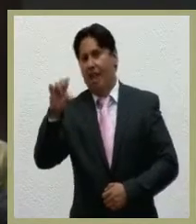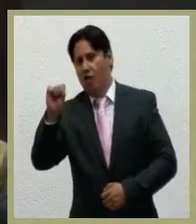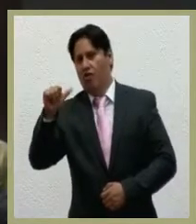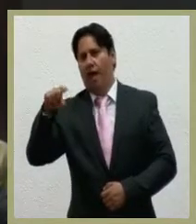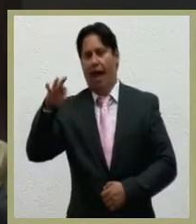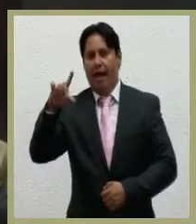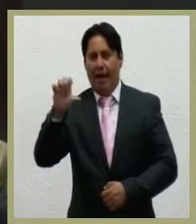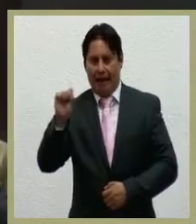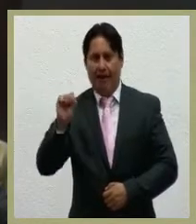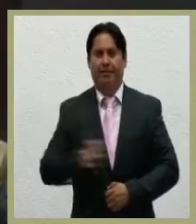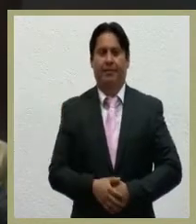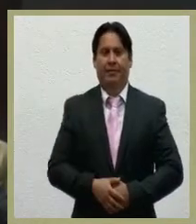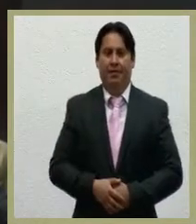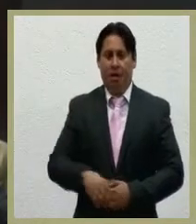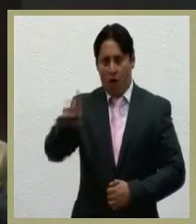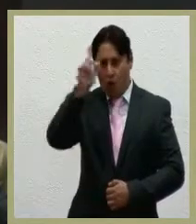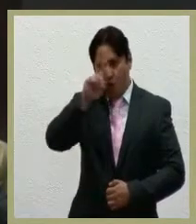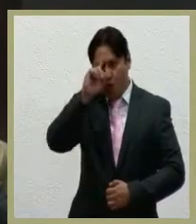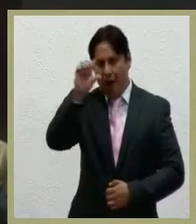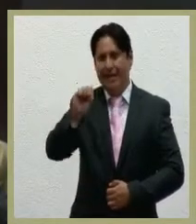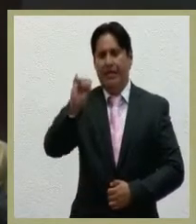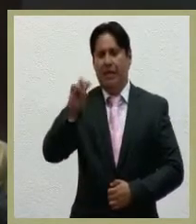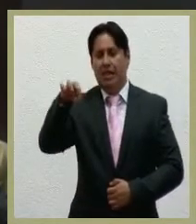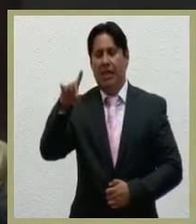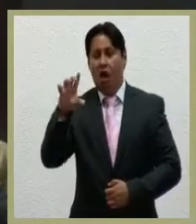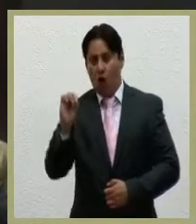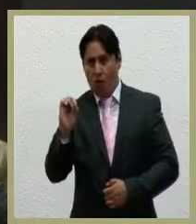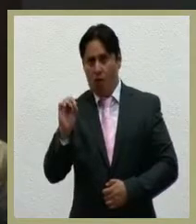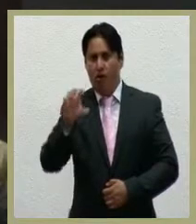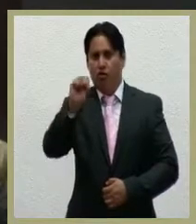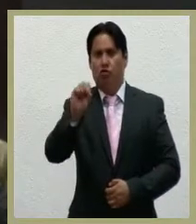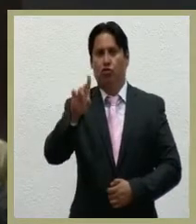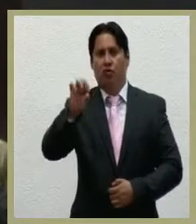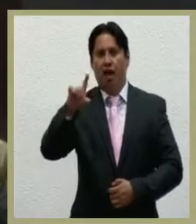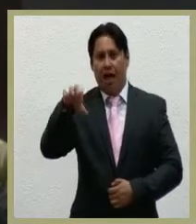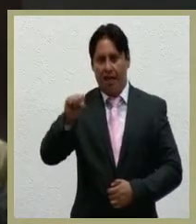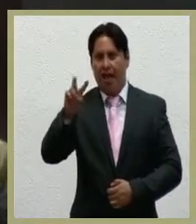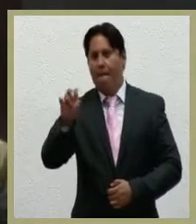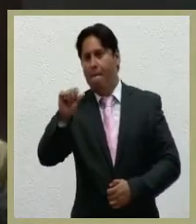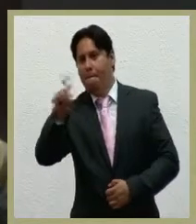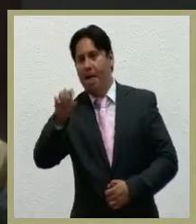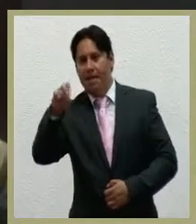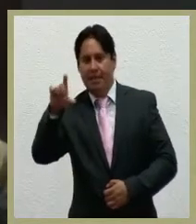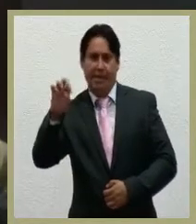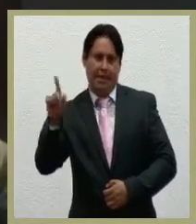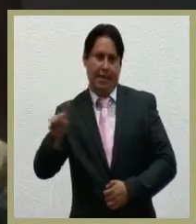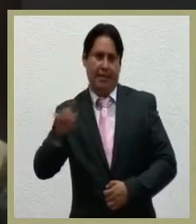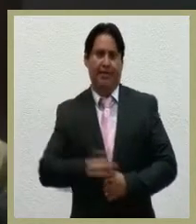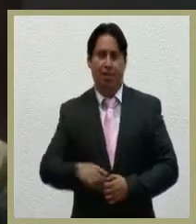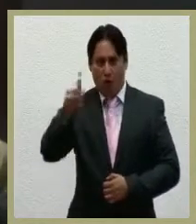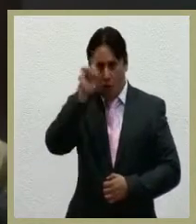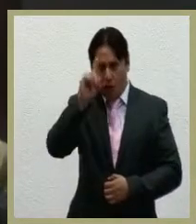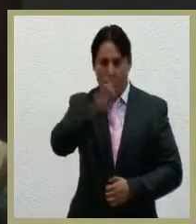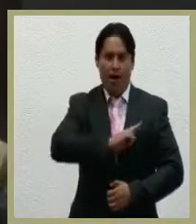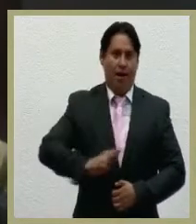Pérez. Concejal síndico Susana Deyanira Vázquez López. Concejal